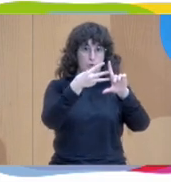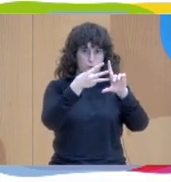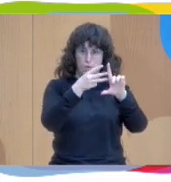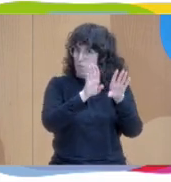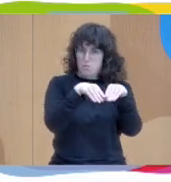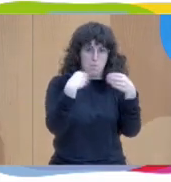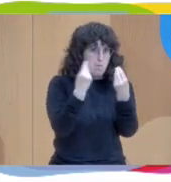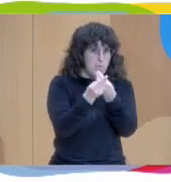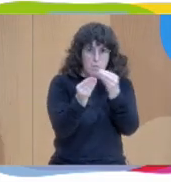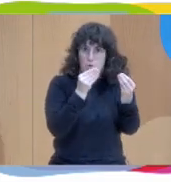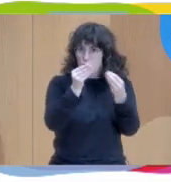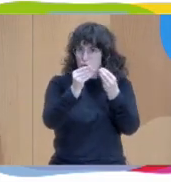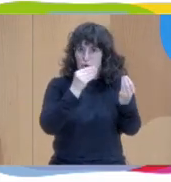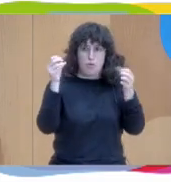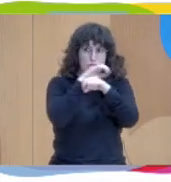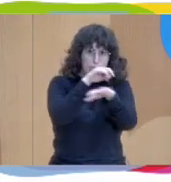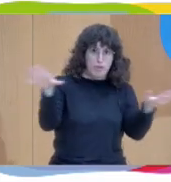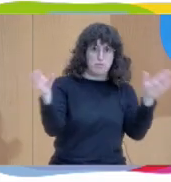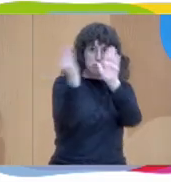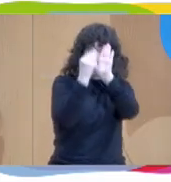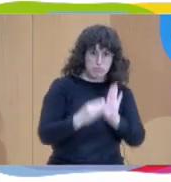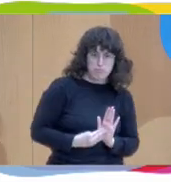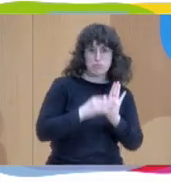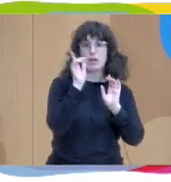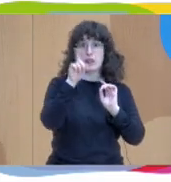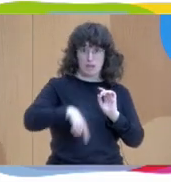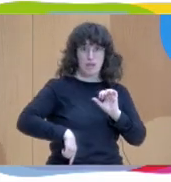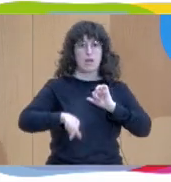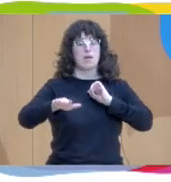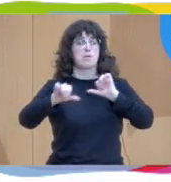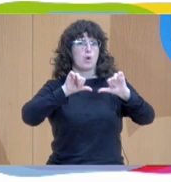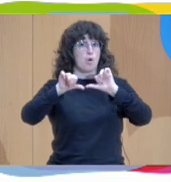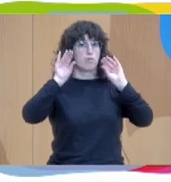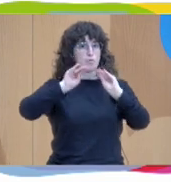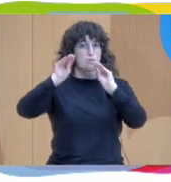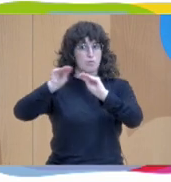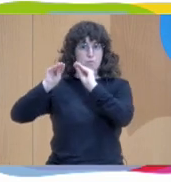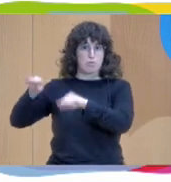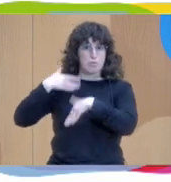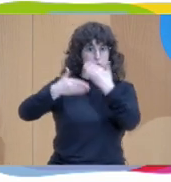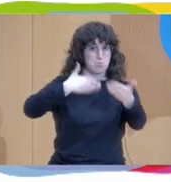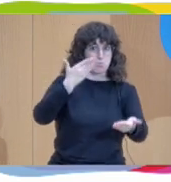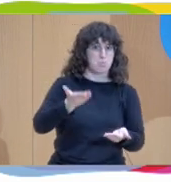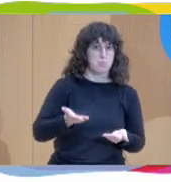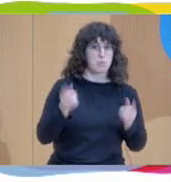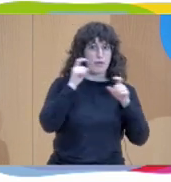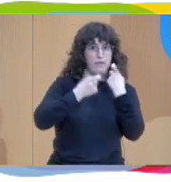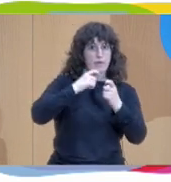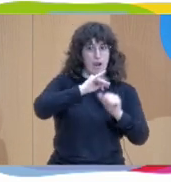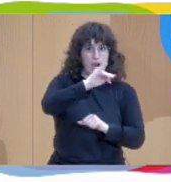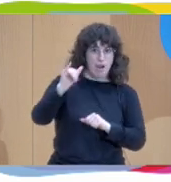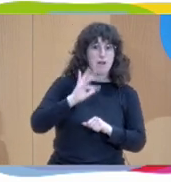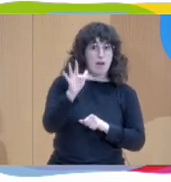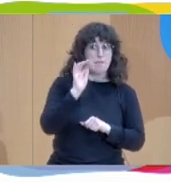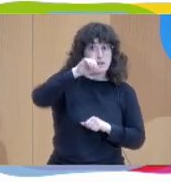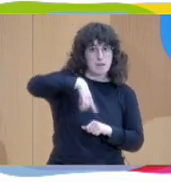divulgativo se informará también sobre los procesos de formación y y se podrán Solicitar facilitaciones a